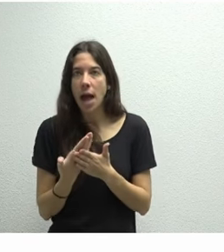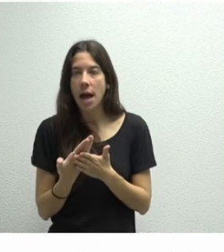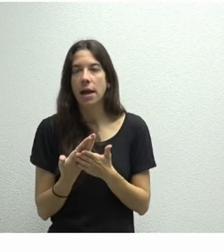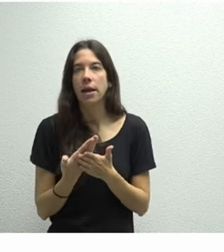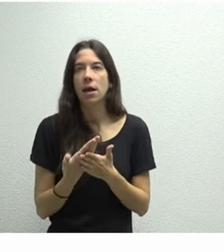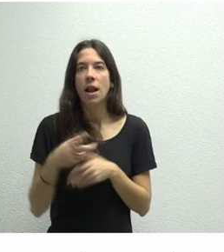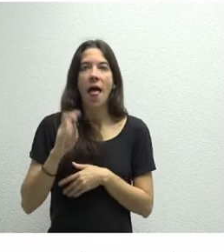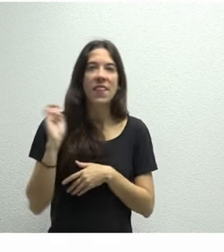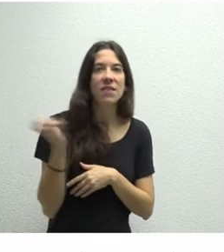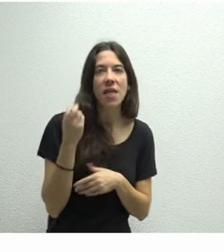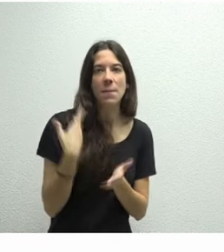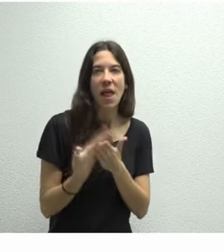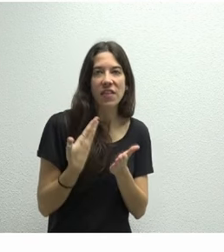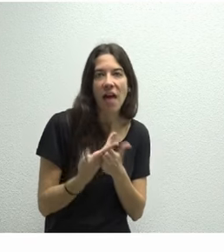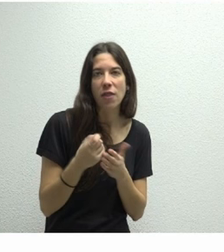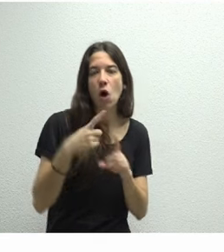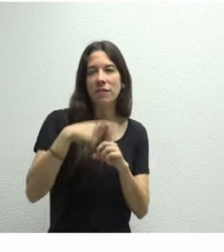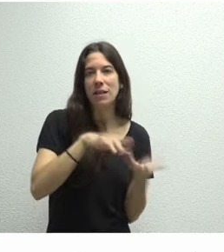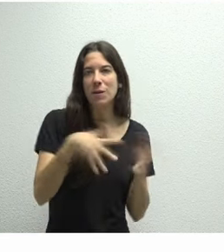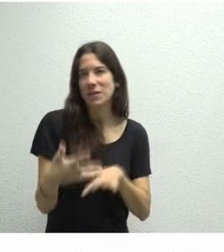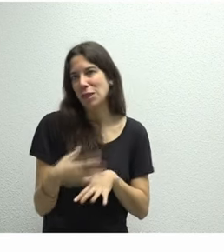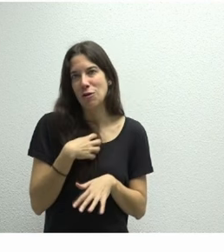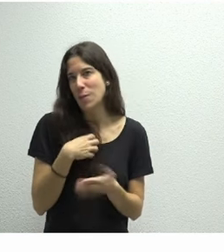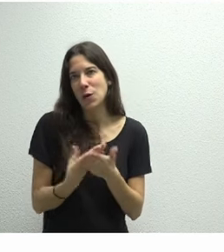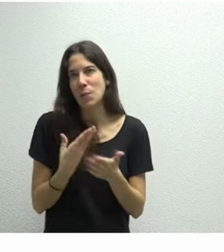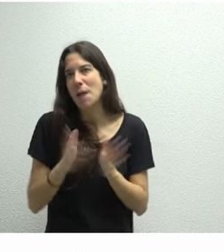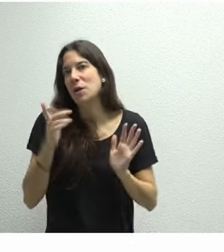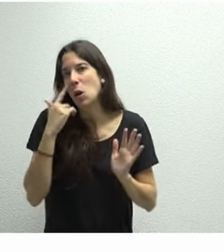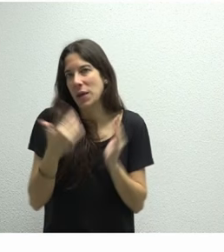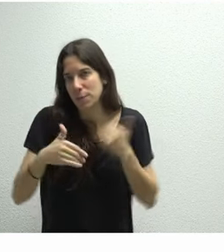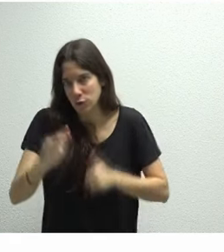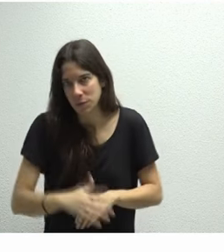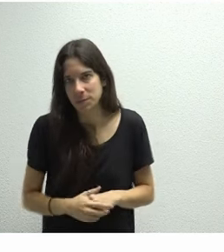veracidad o su grado de implementación lo iremos viendo